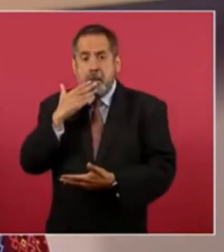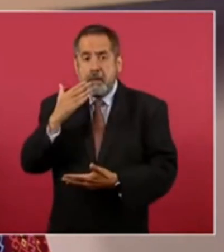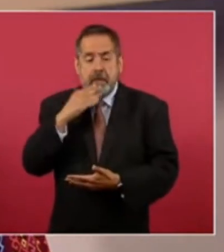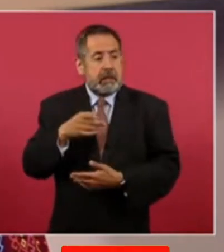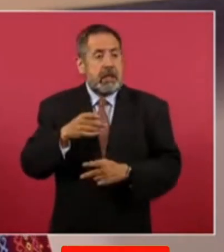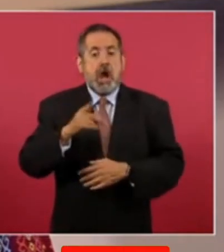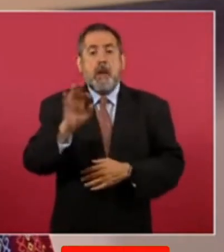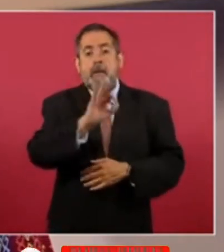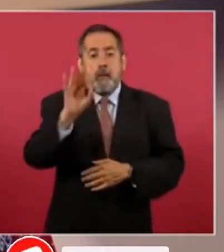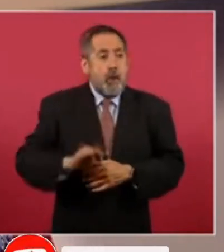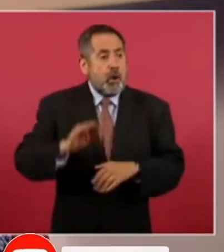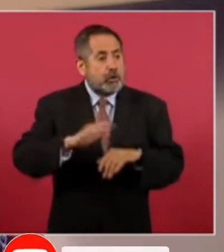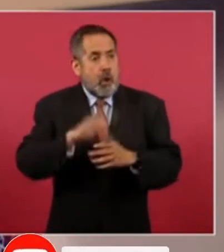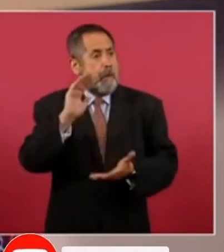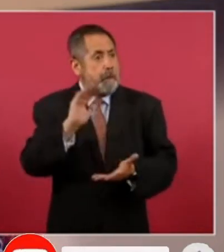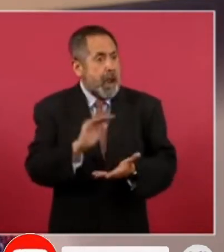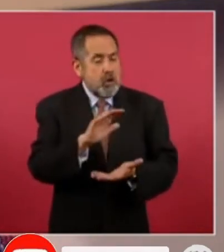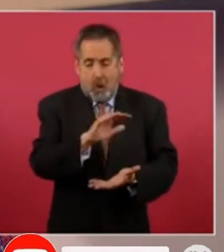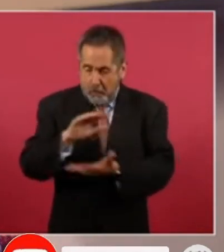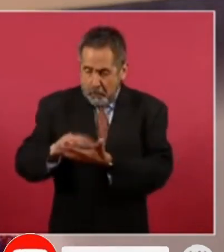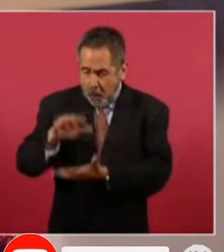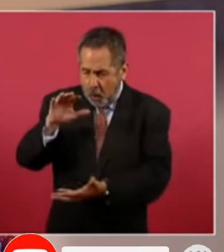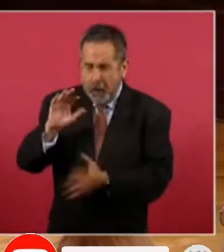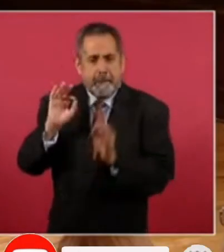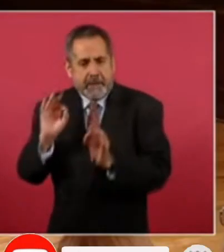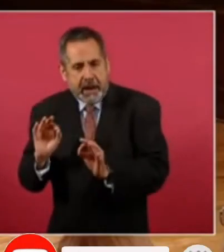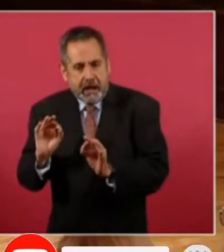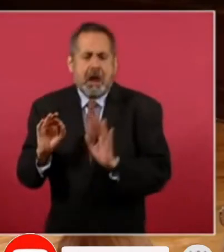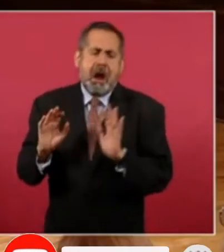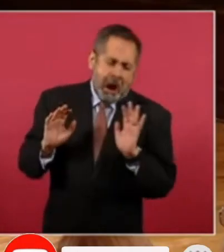tasas contributivas, aún quedan pendientes.